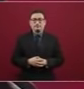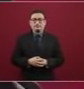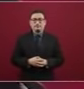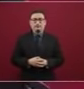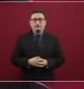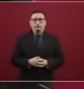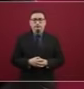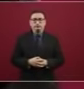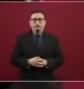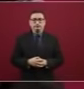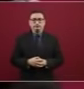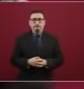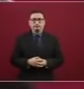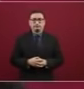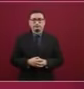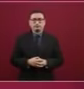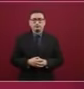muy